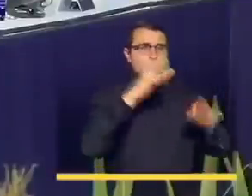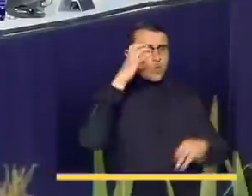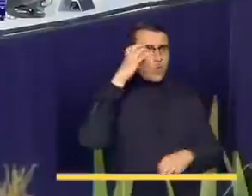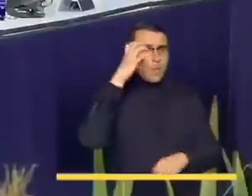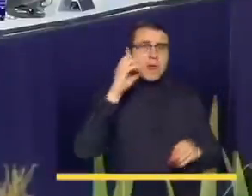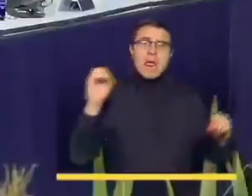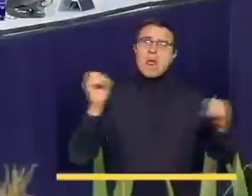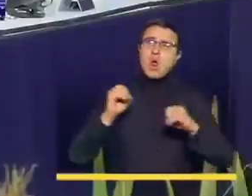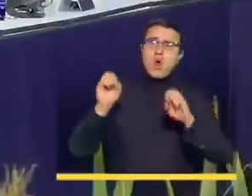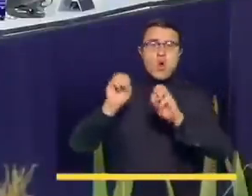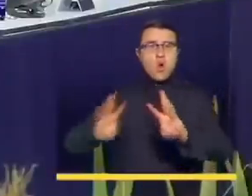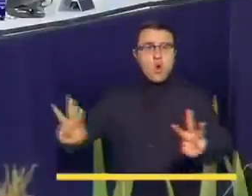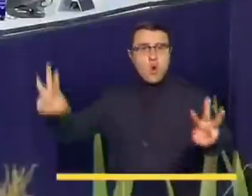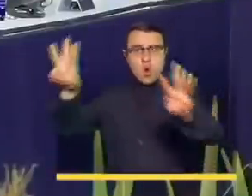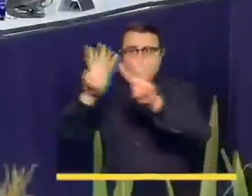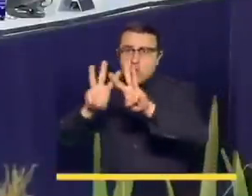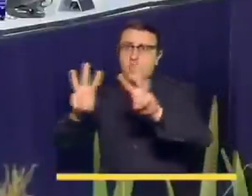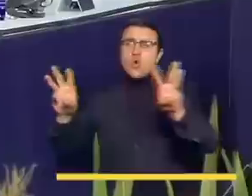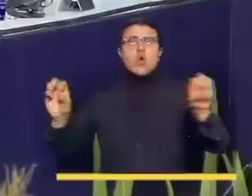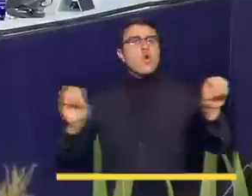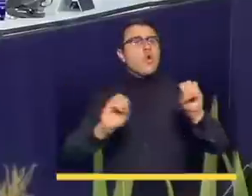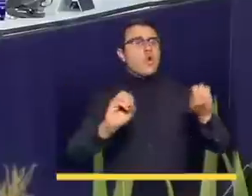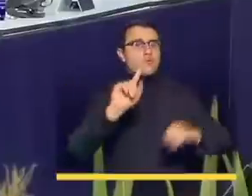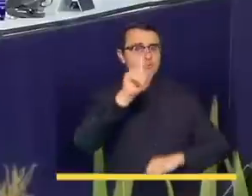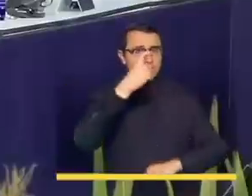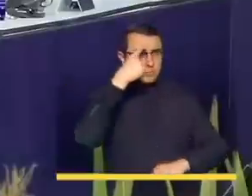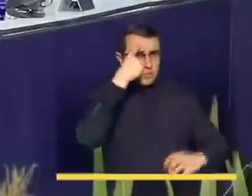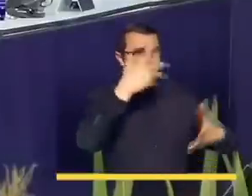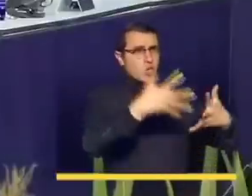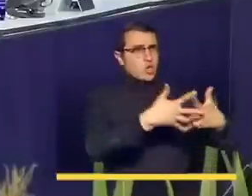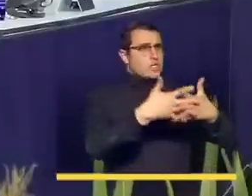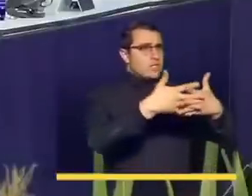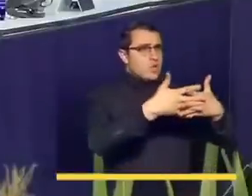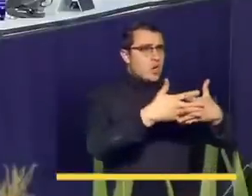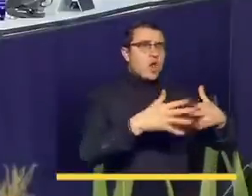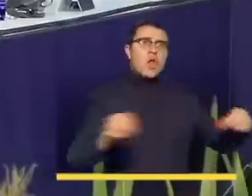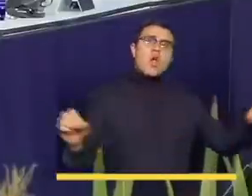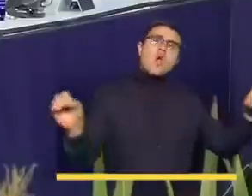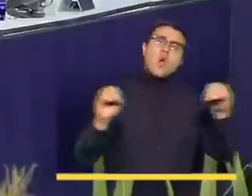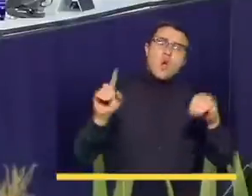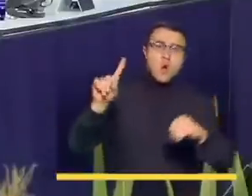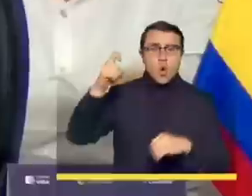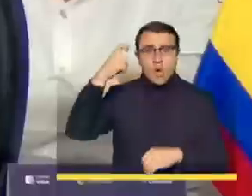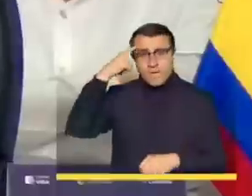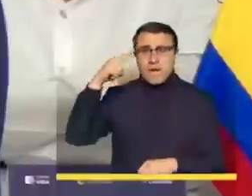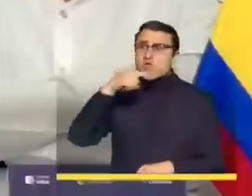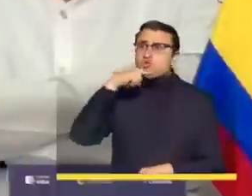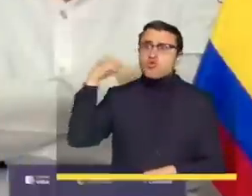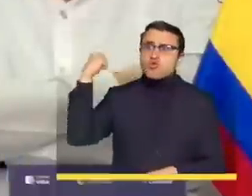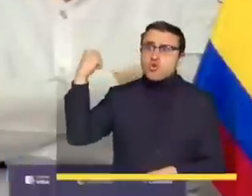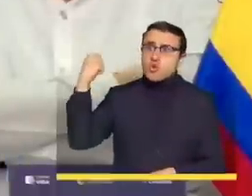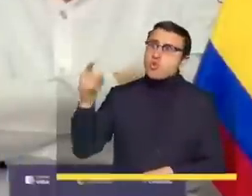o señores de Naciones Unidas, o señores del gobierno de los Estados Unidos, o señores del gobierno ruso,